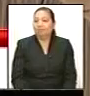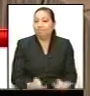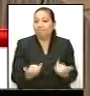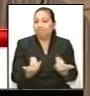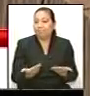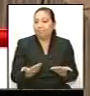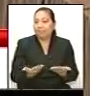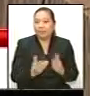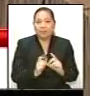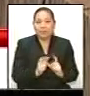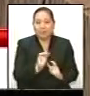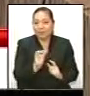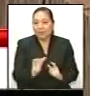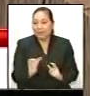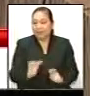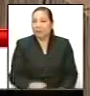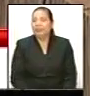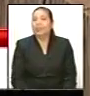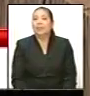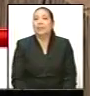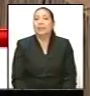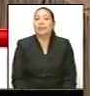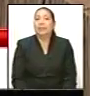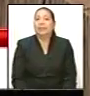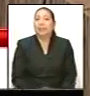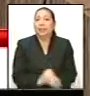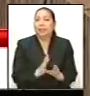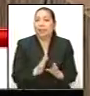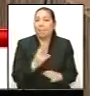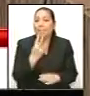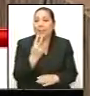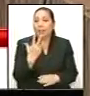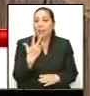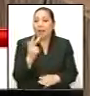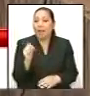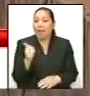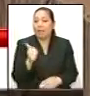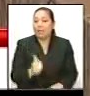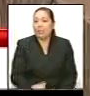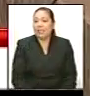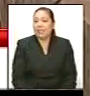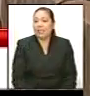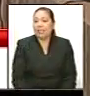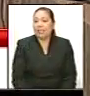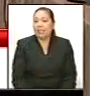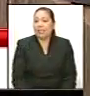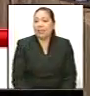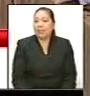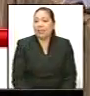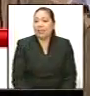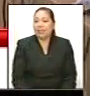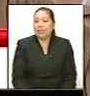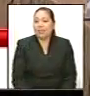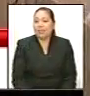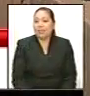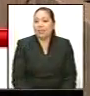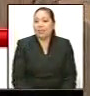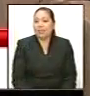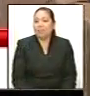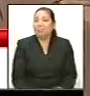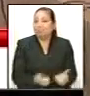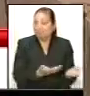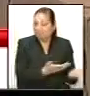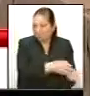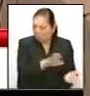Atención, señores congresistas, el día 23 de abril, martes y miércoles. Sí, quedan